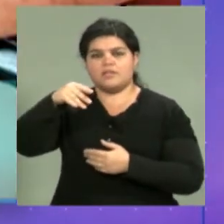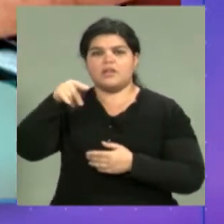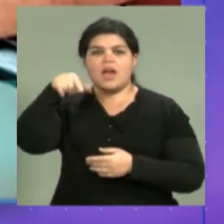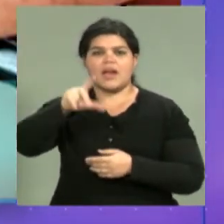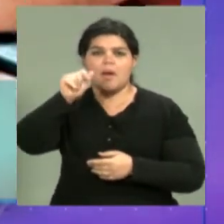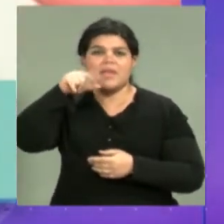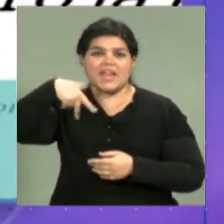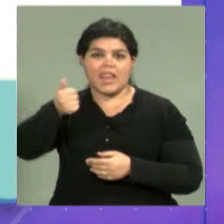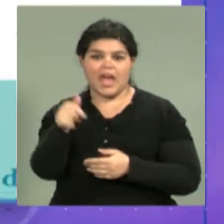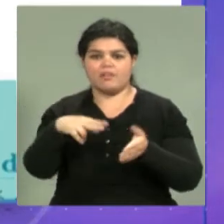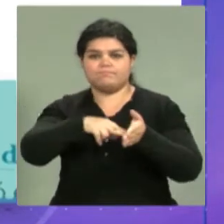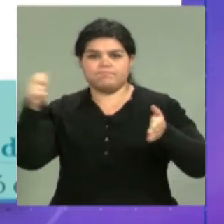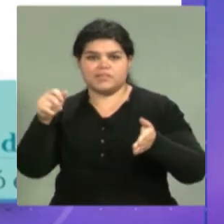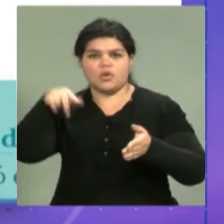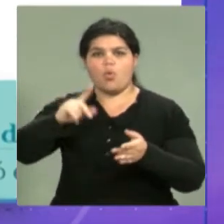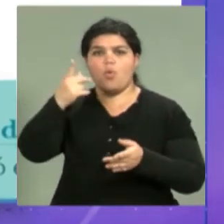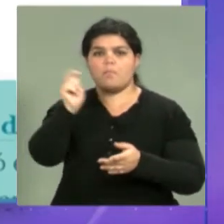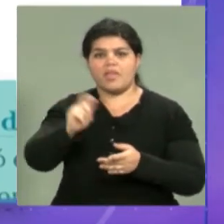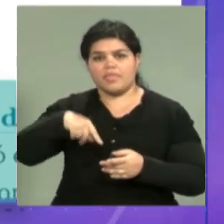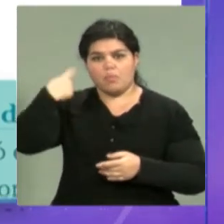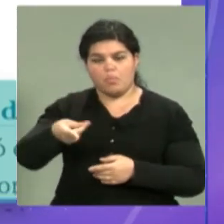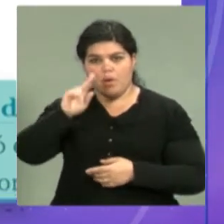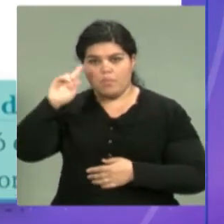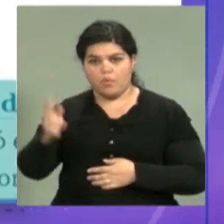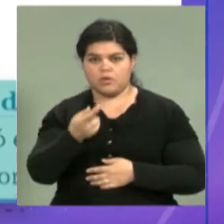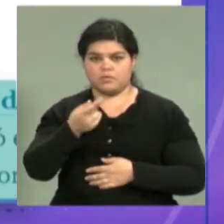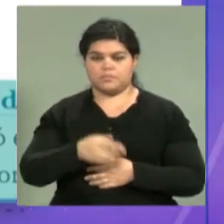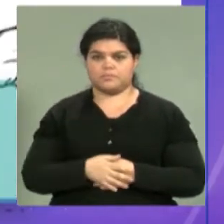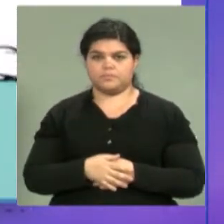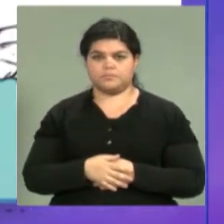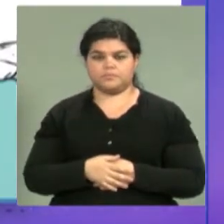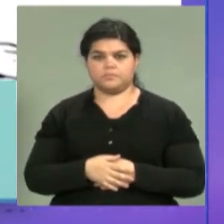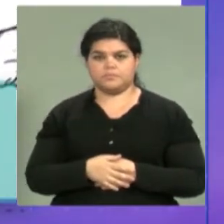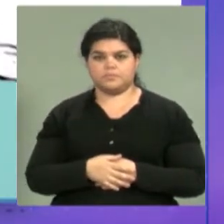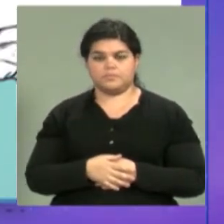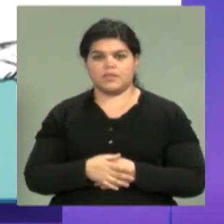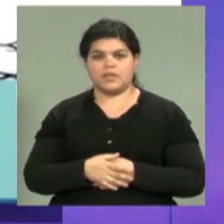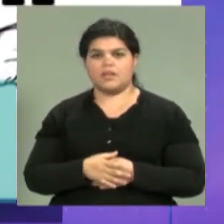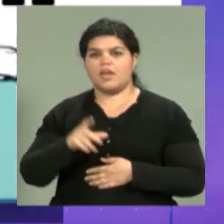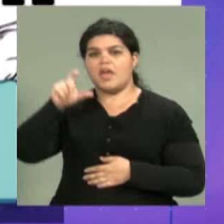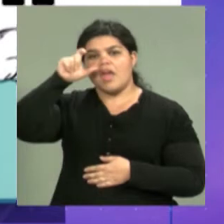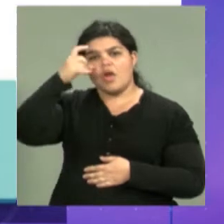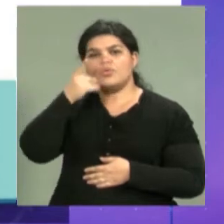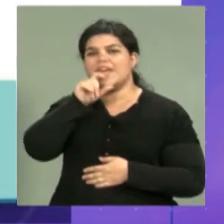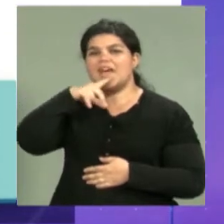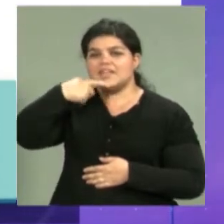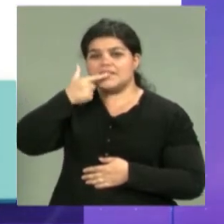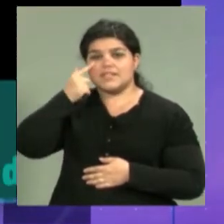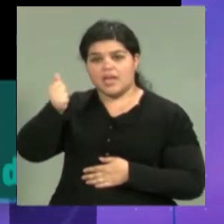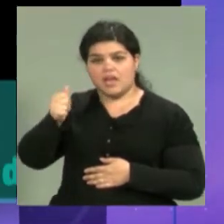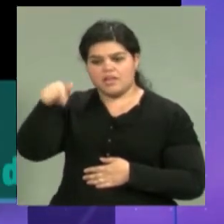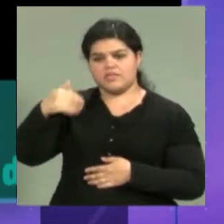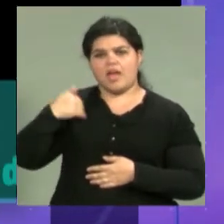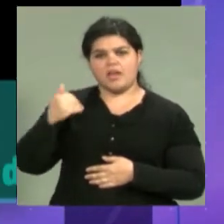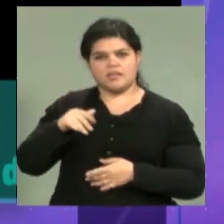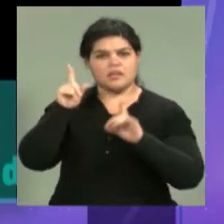Camila fue desconectada y murió un mes después de la promulgación de la ley. Con respecto a la eutanasia, hay que decir que Argentina sigue